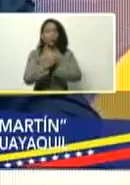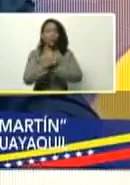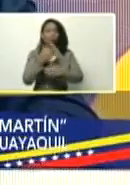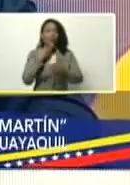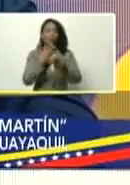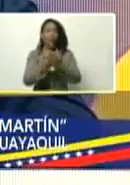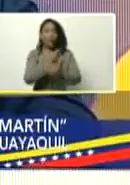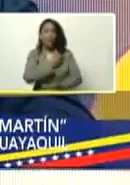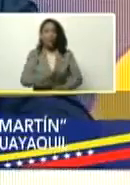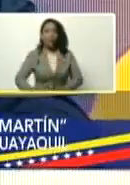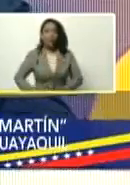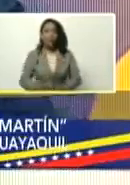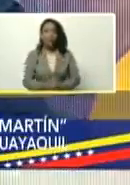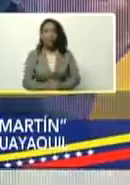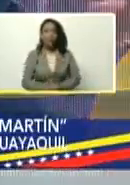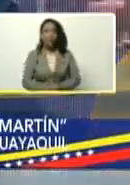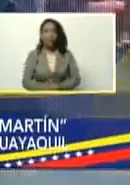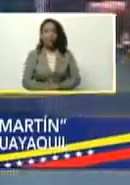gracias, presidente.